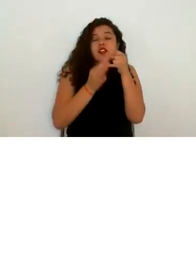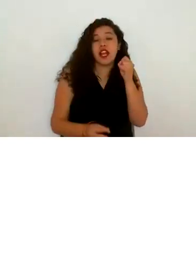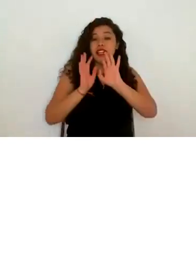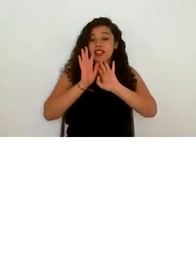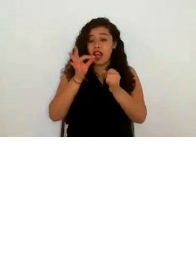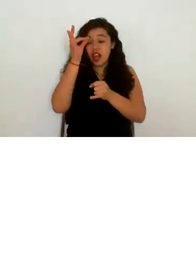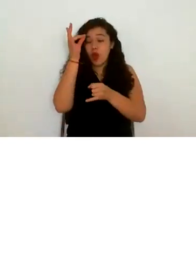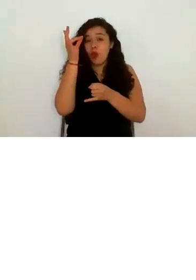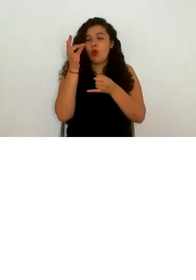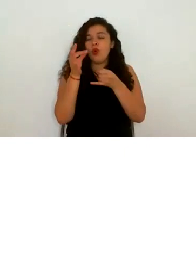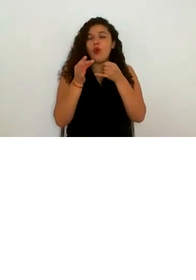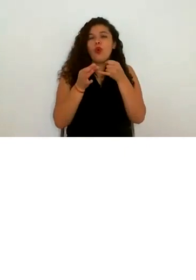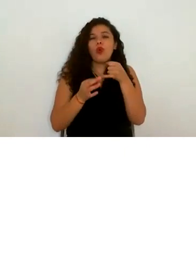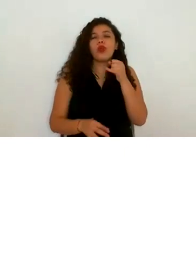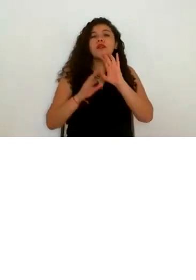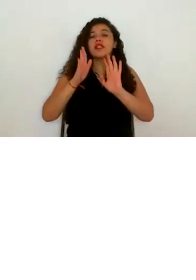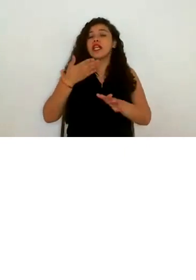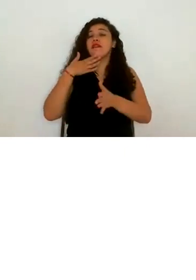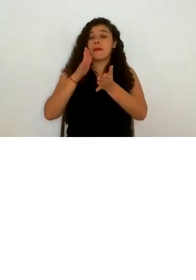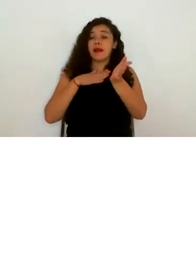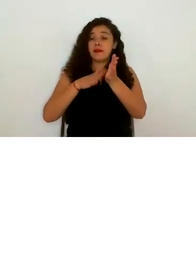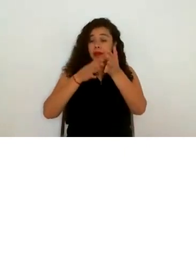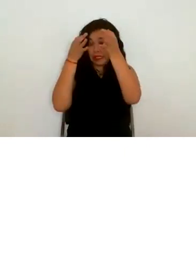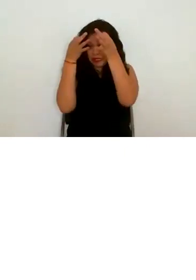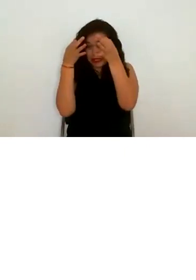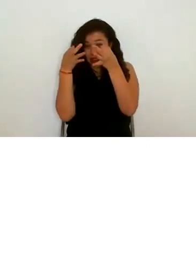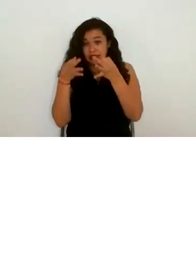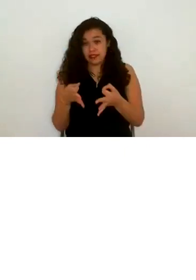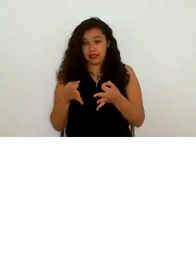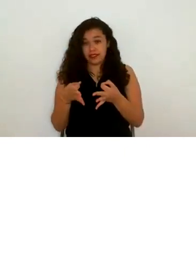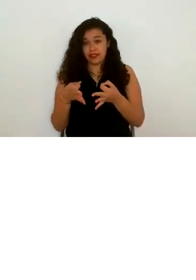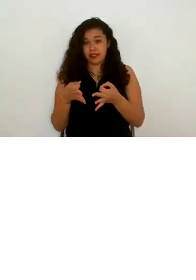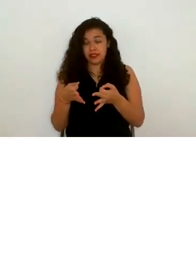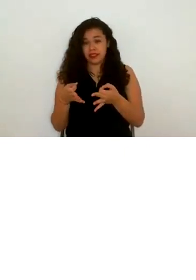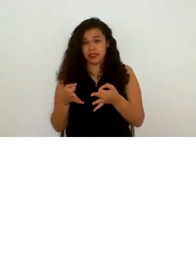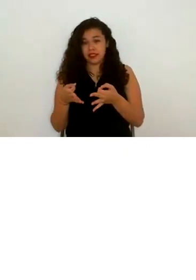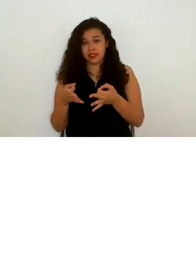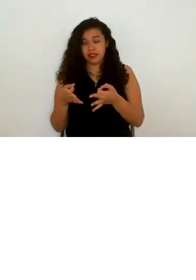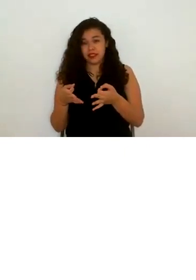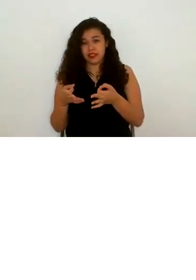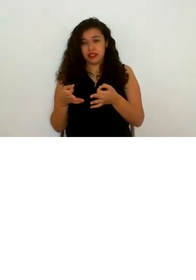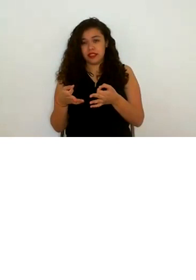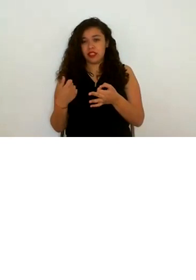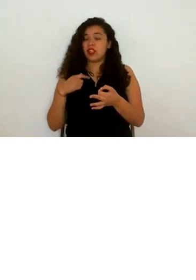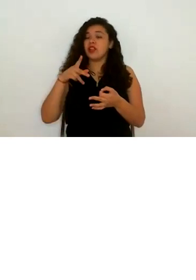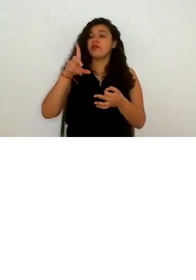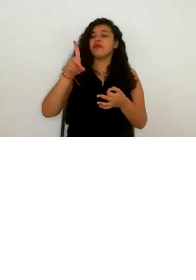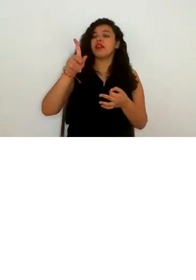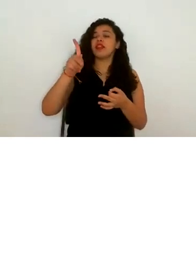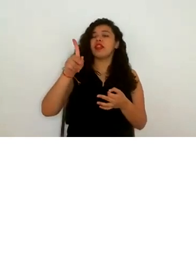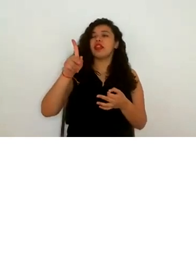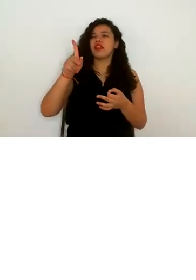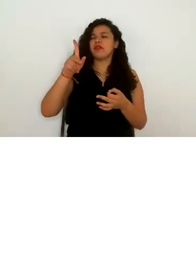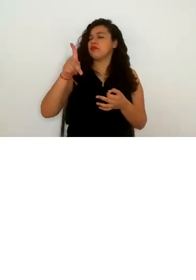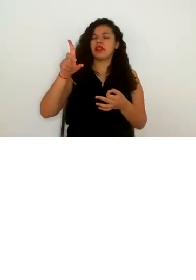que se vuelve el documento de archivo, único, orgánico, seriado, lo guardamos en PDF y de esa